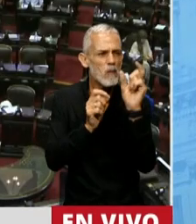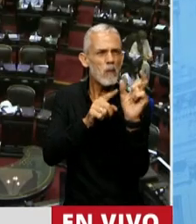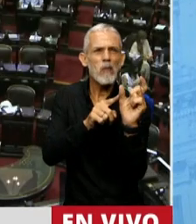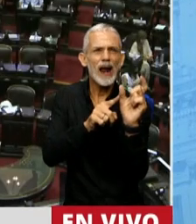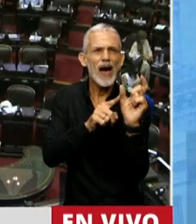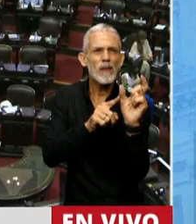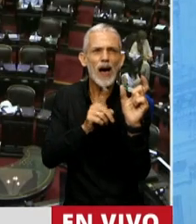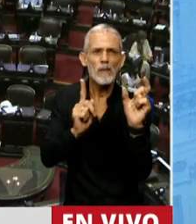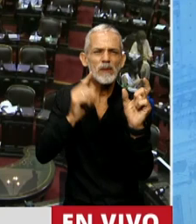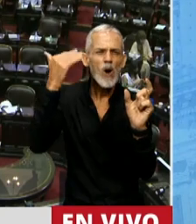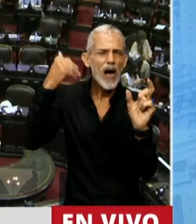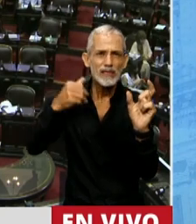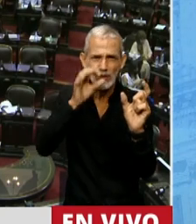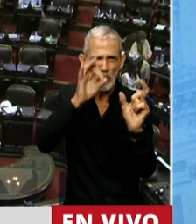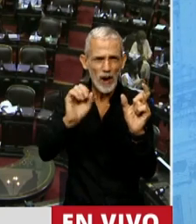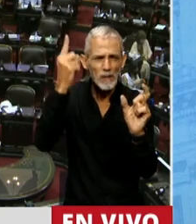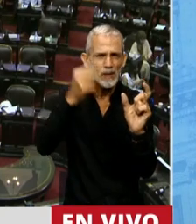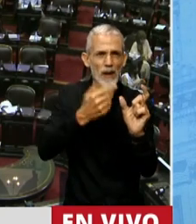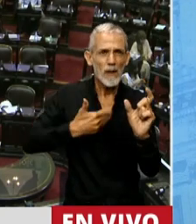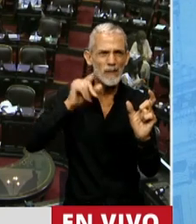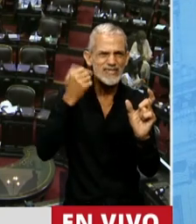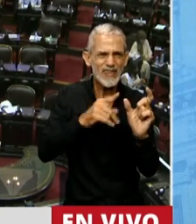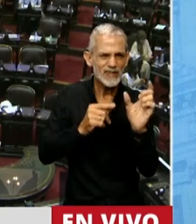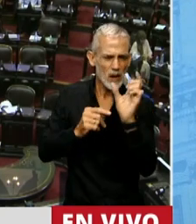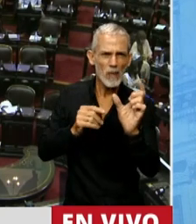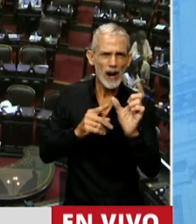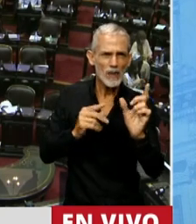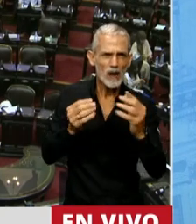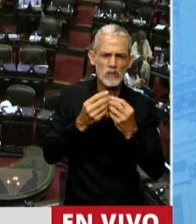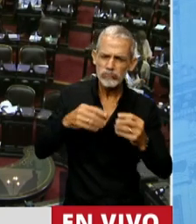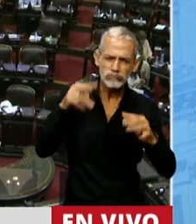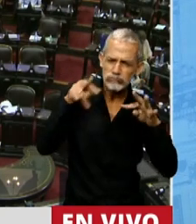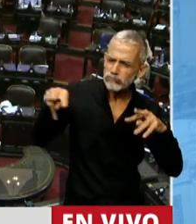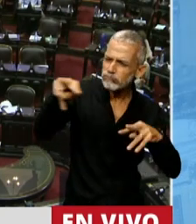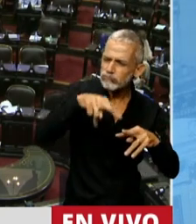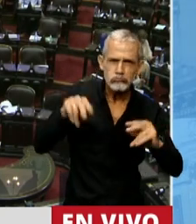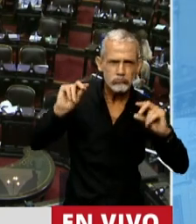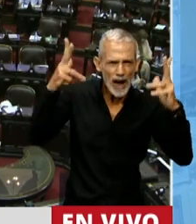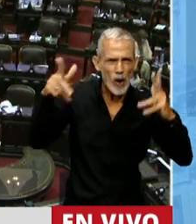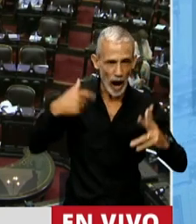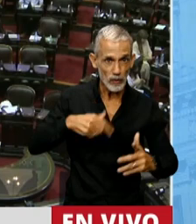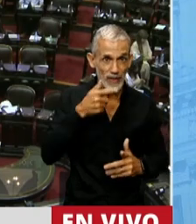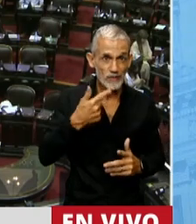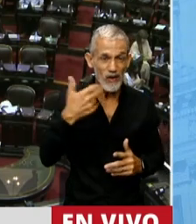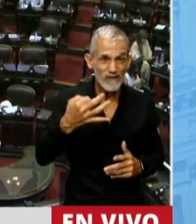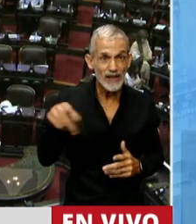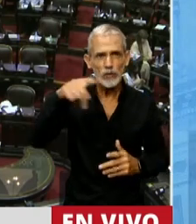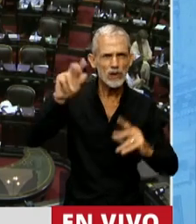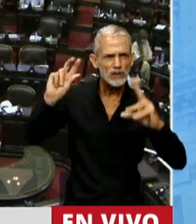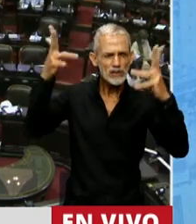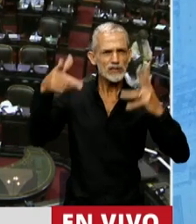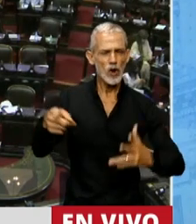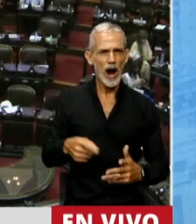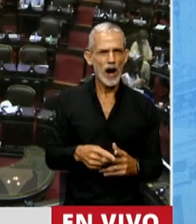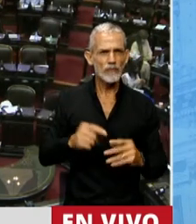como no lo ha hecho nadie para muchos de ustedes los veo enojados enojado cuando nosotros decimos la verdad porque no se